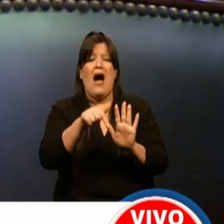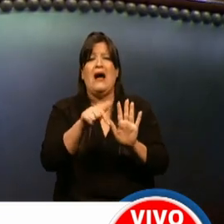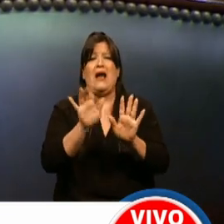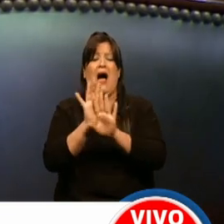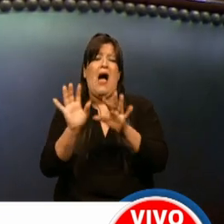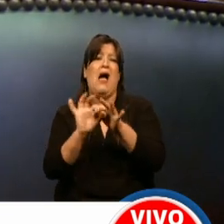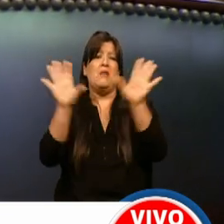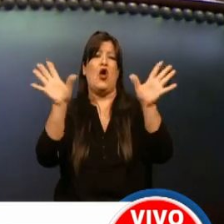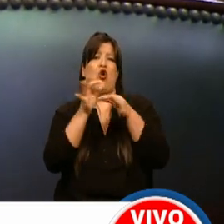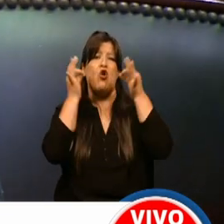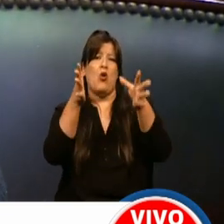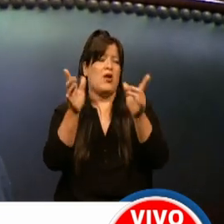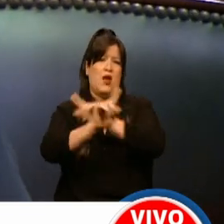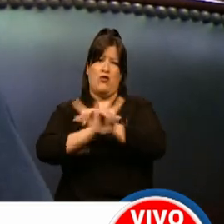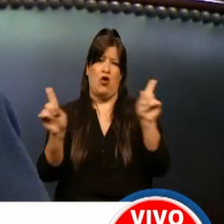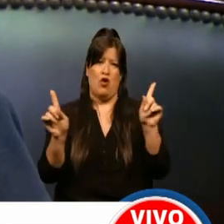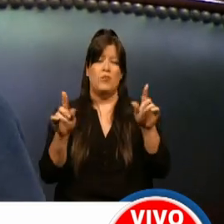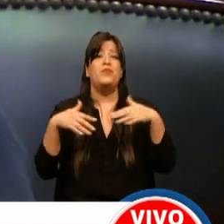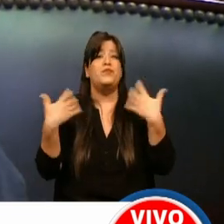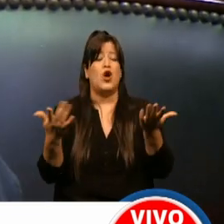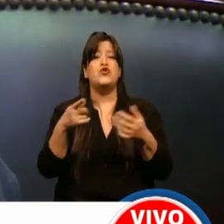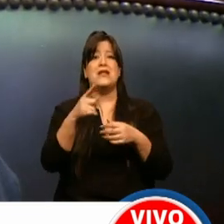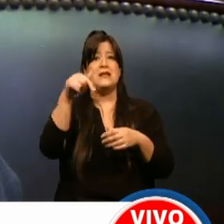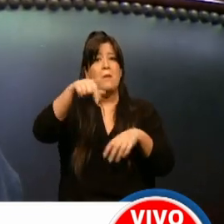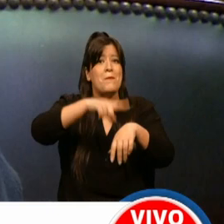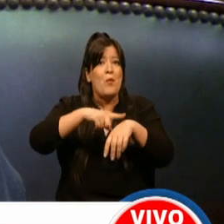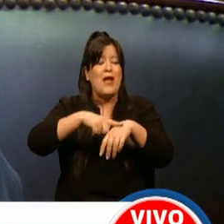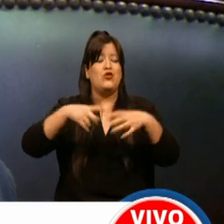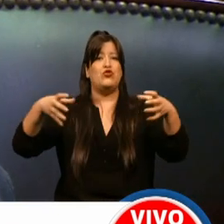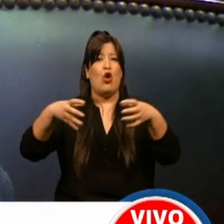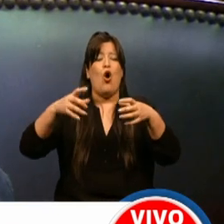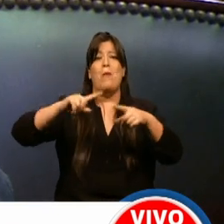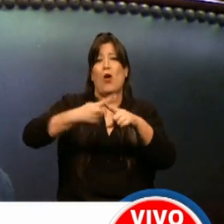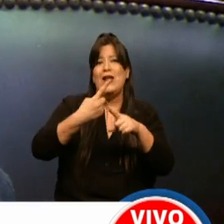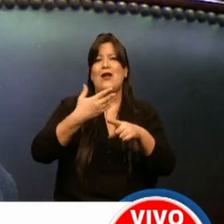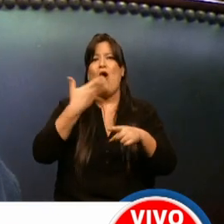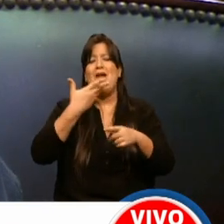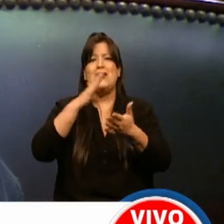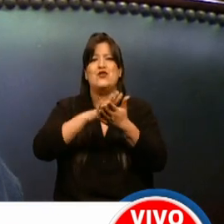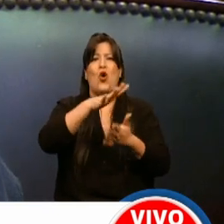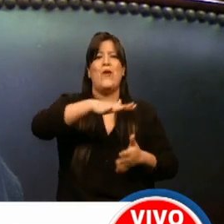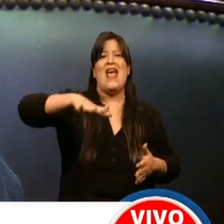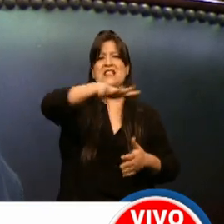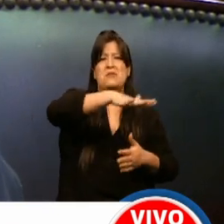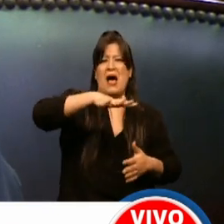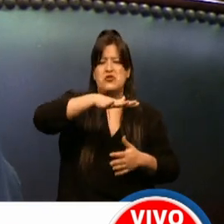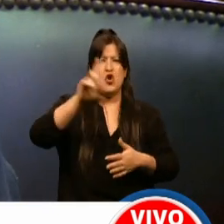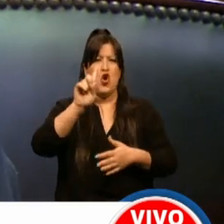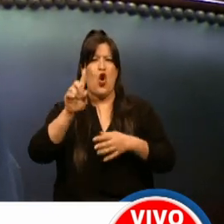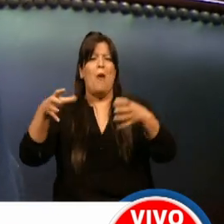libre albedrío entonces en un momento político en donde se habla de espacios en lugar de partidos